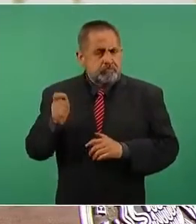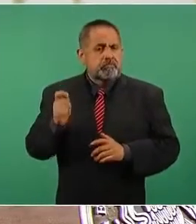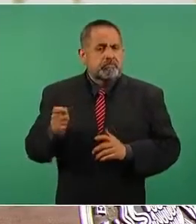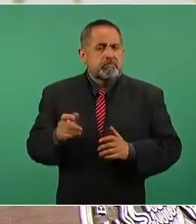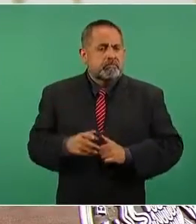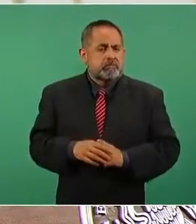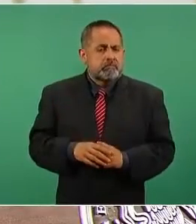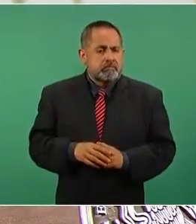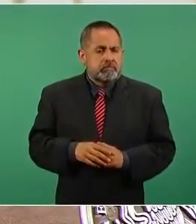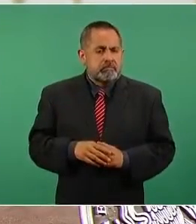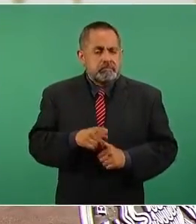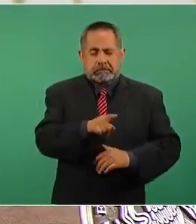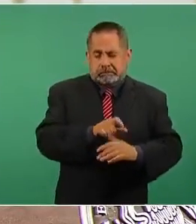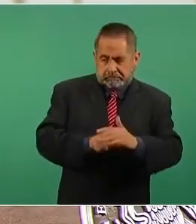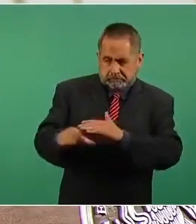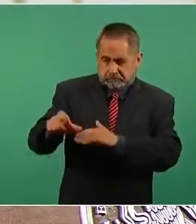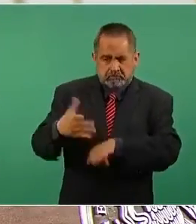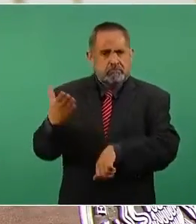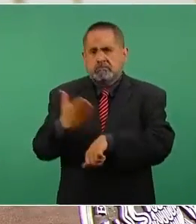que sobornó.